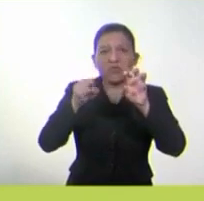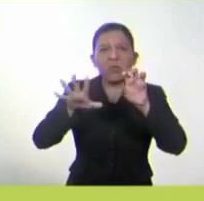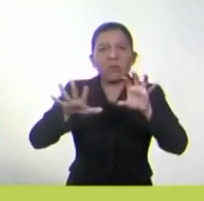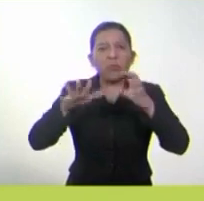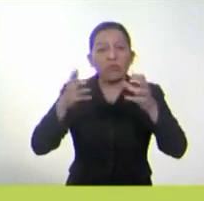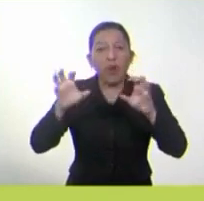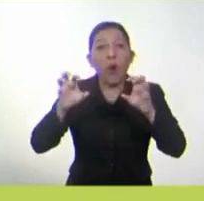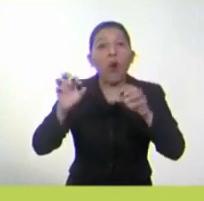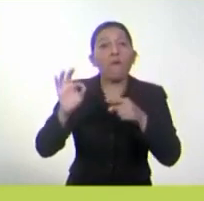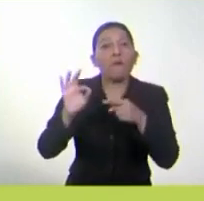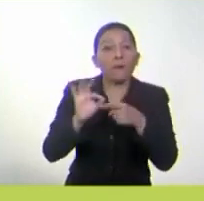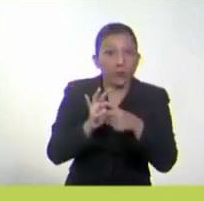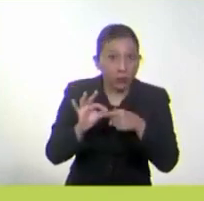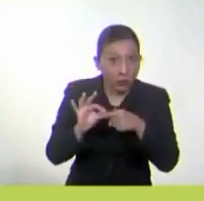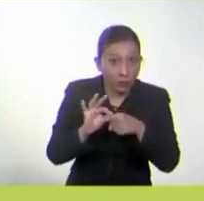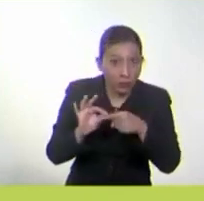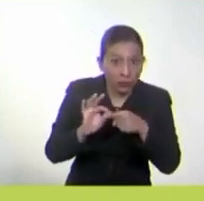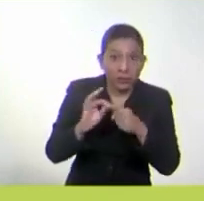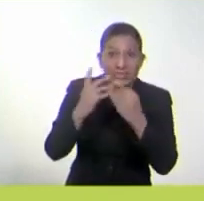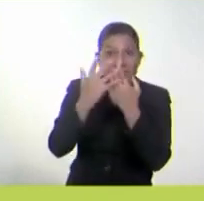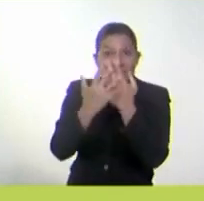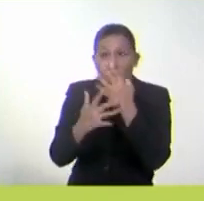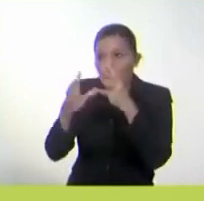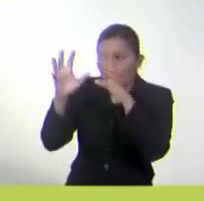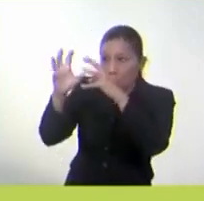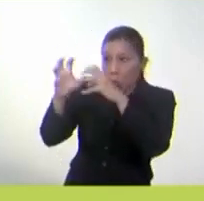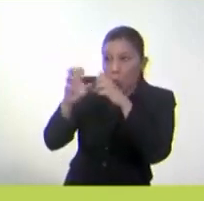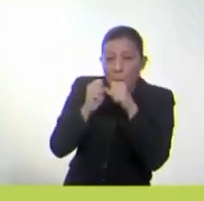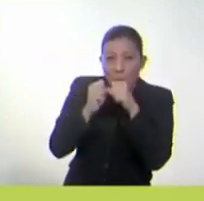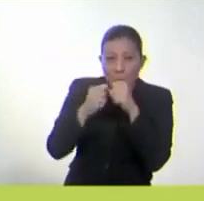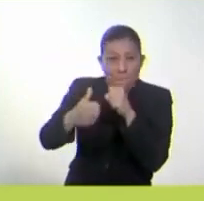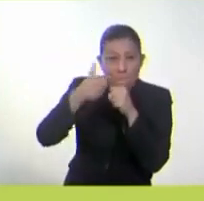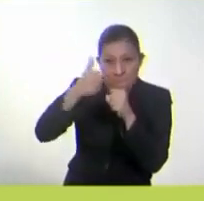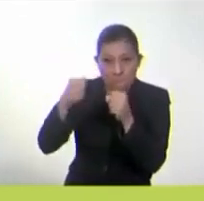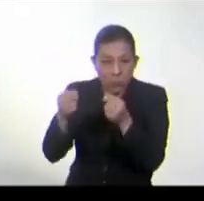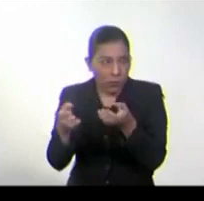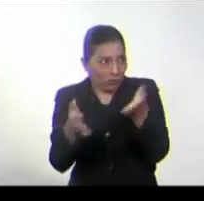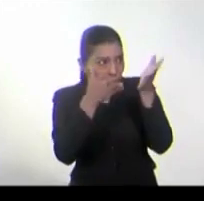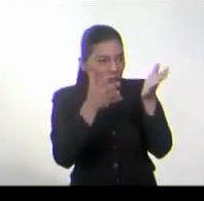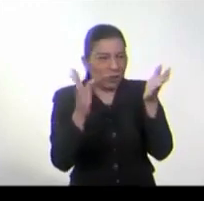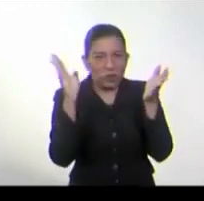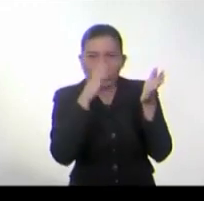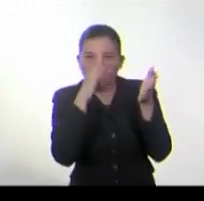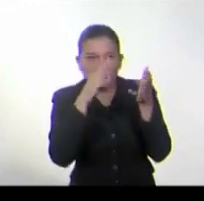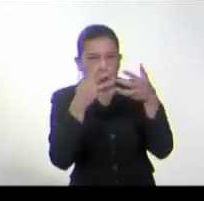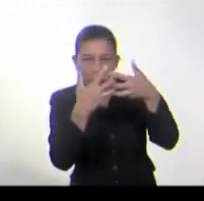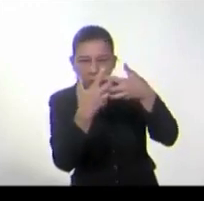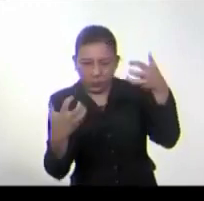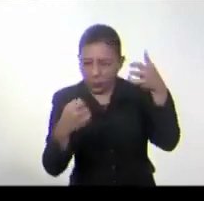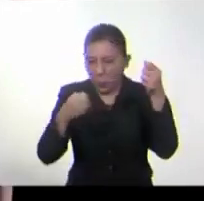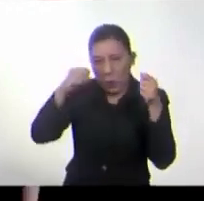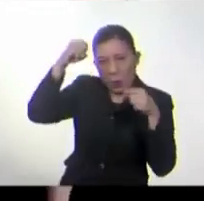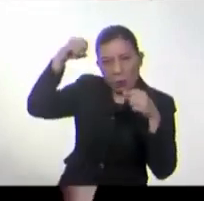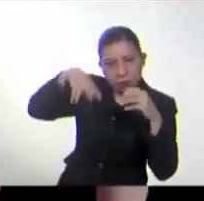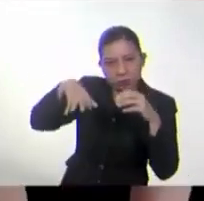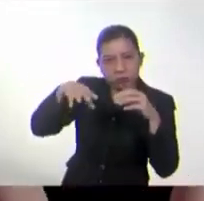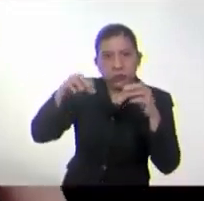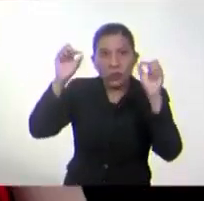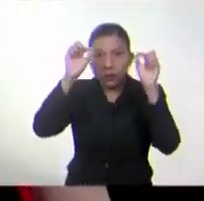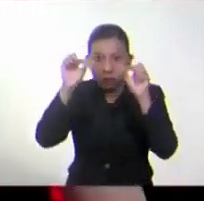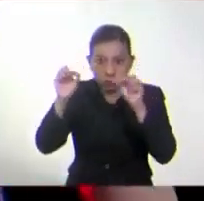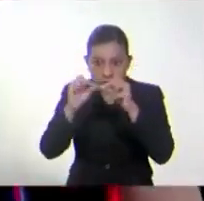unidades funcionales de filtración de la sangre, llamadas nefronas. Por ello, los riñones son un órgano